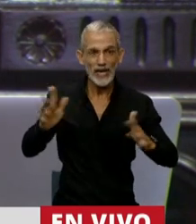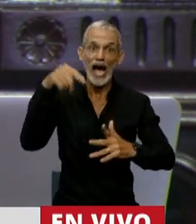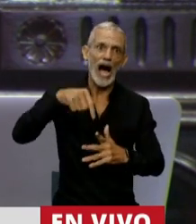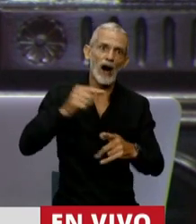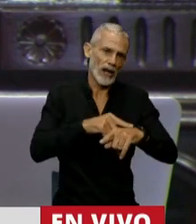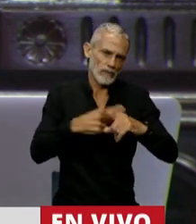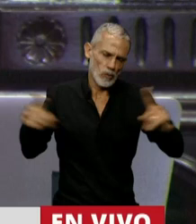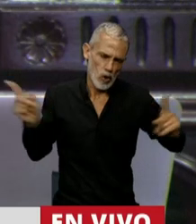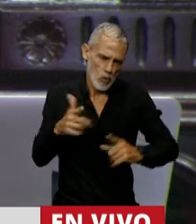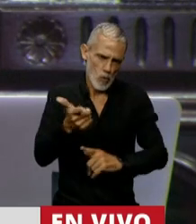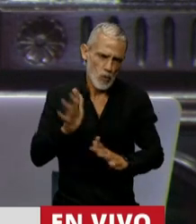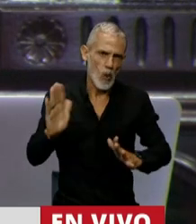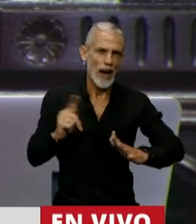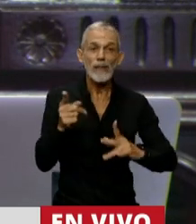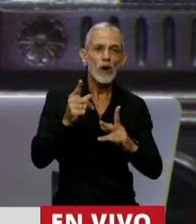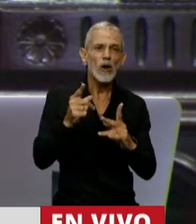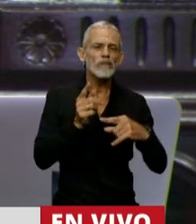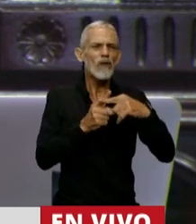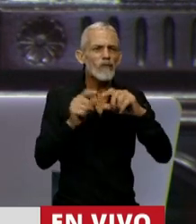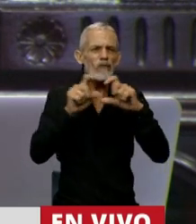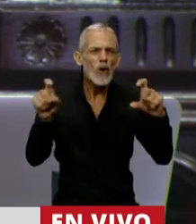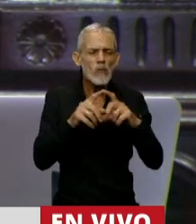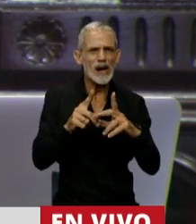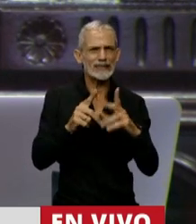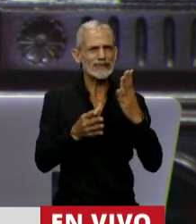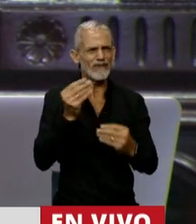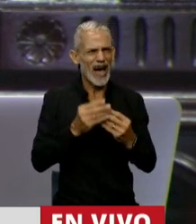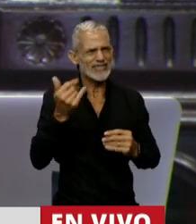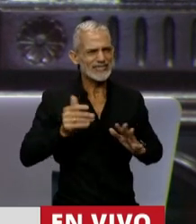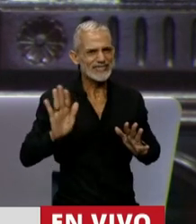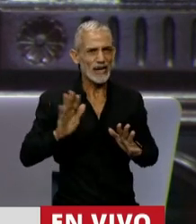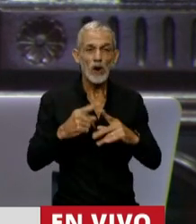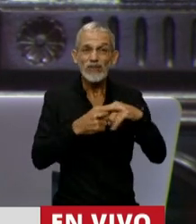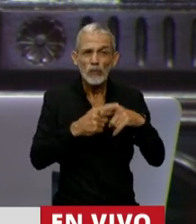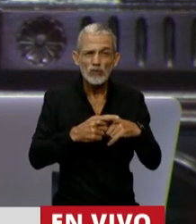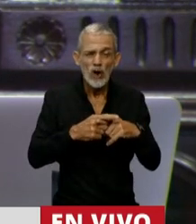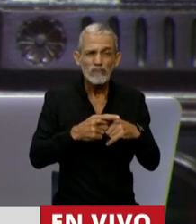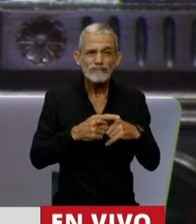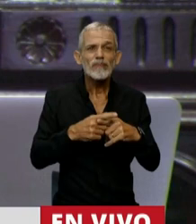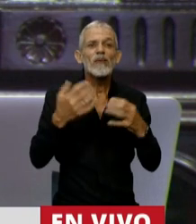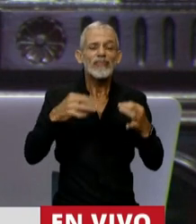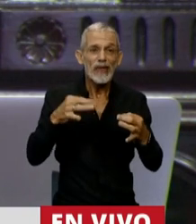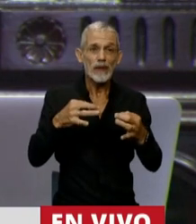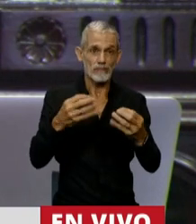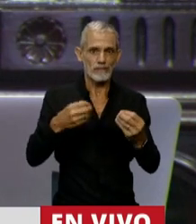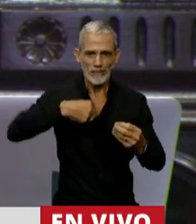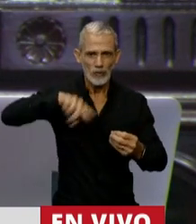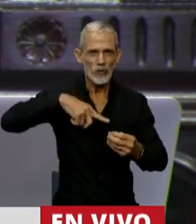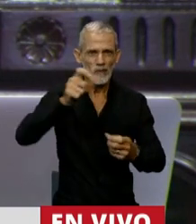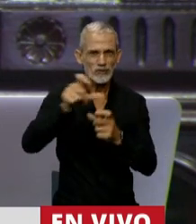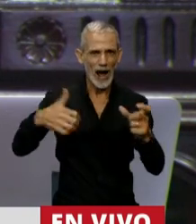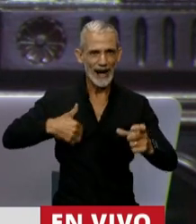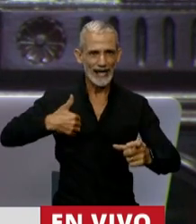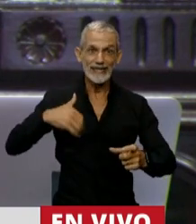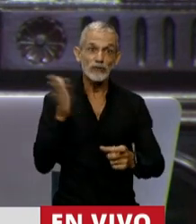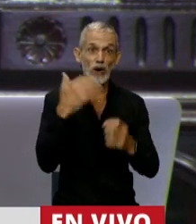ahora de hacerlo, pero ciertamente esta discusión nos hubiese servido para crear lo que los argentinos y